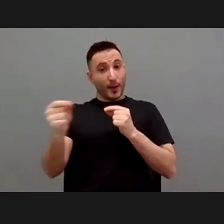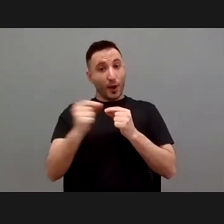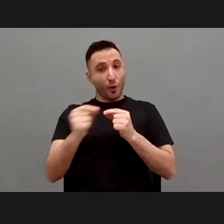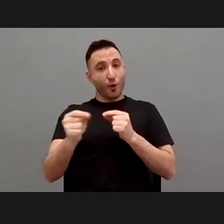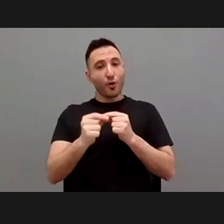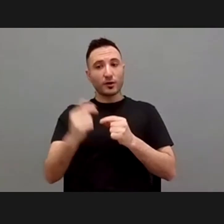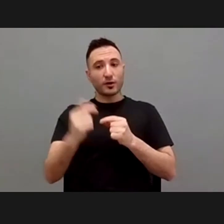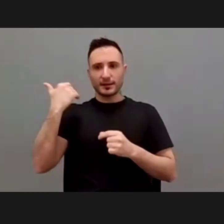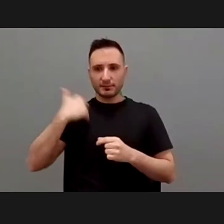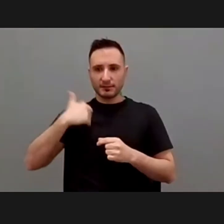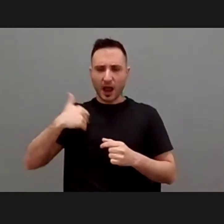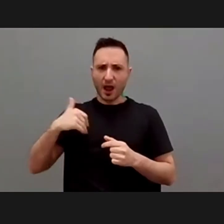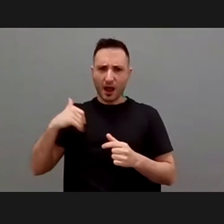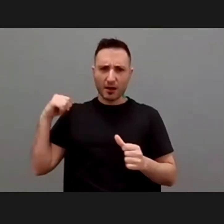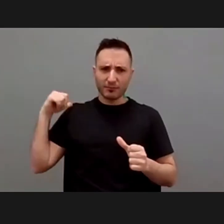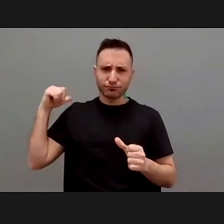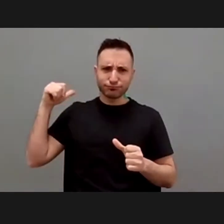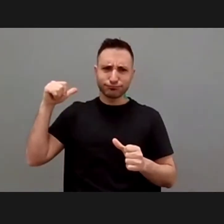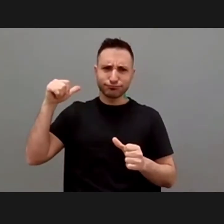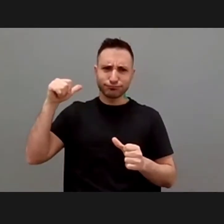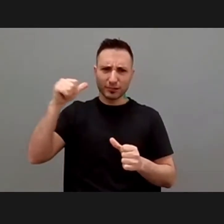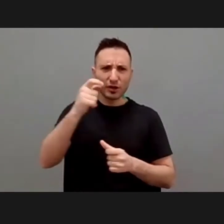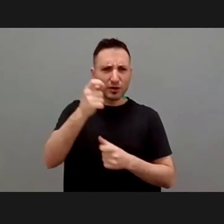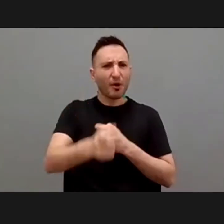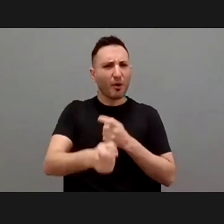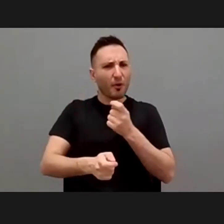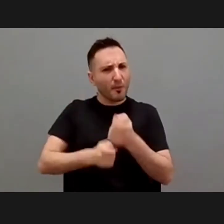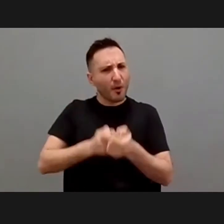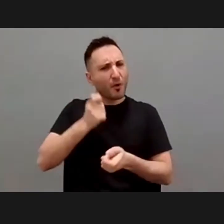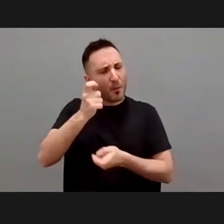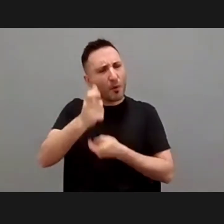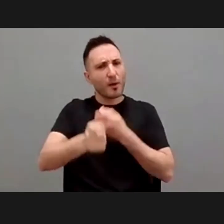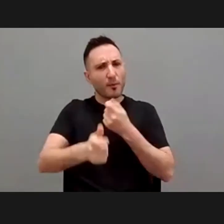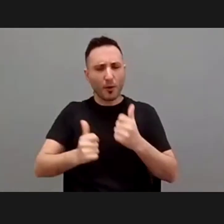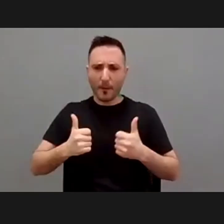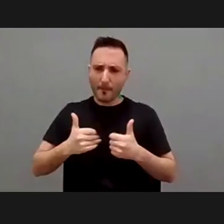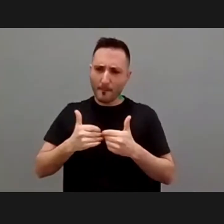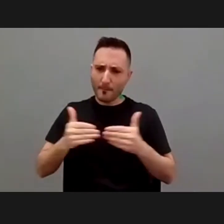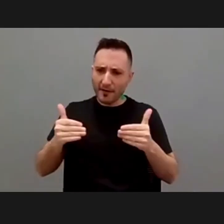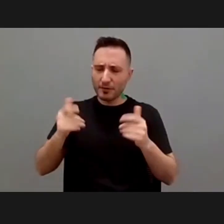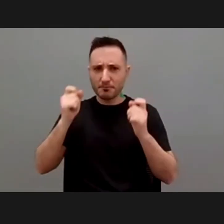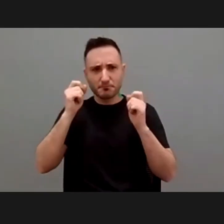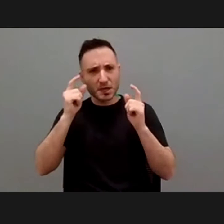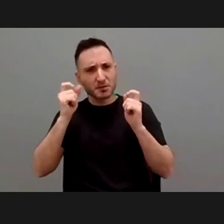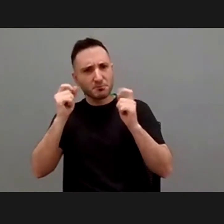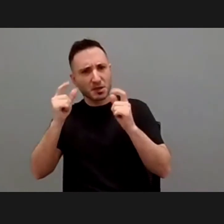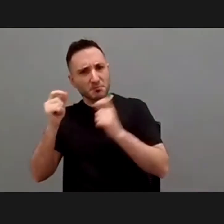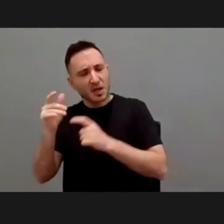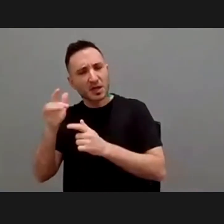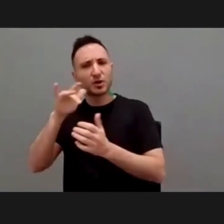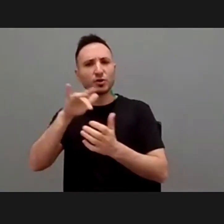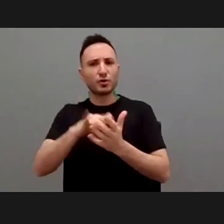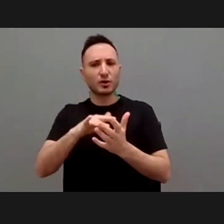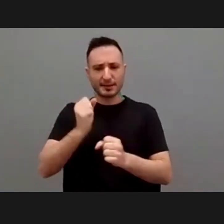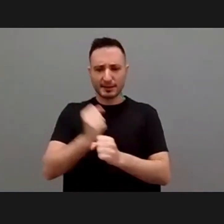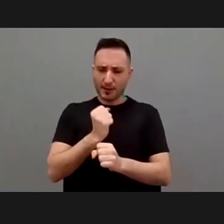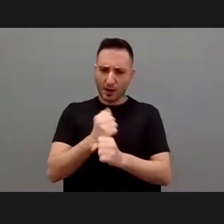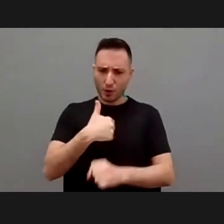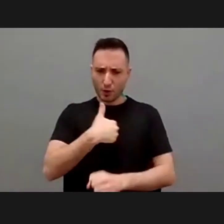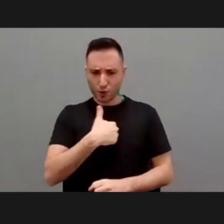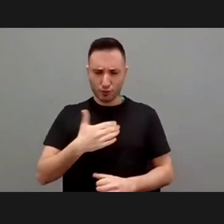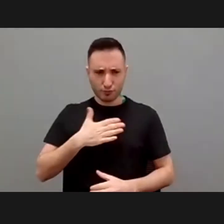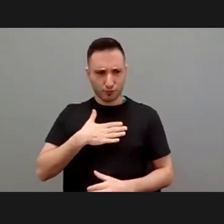ya venía pues, adentrándose en nuestras posiciones, en nuestra labor, en nuestro